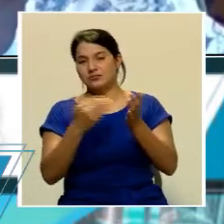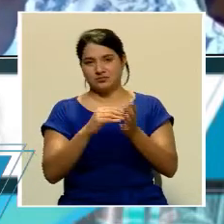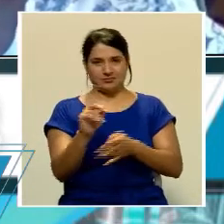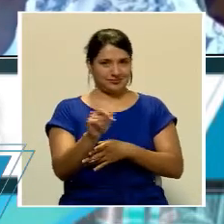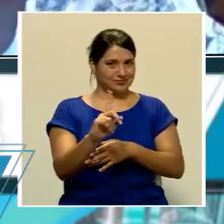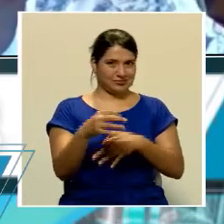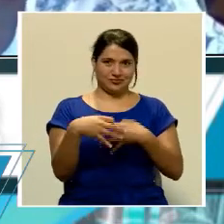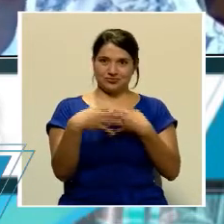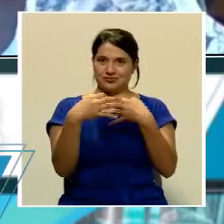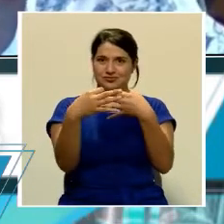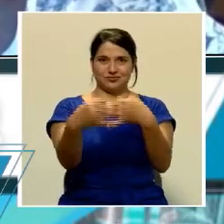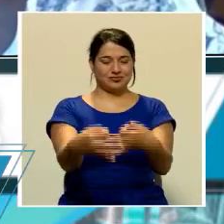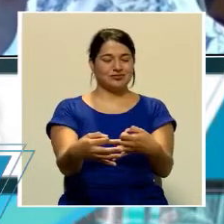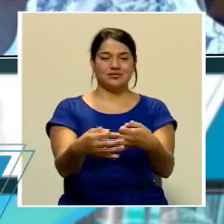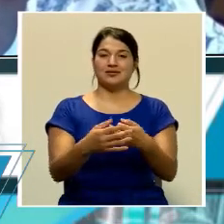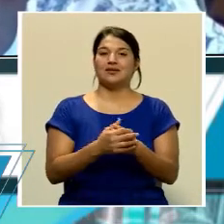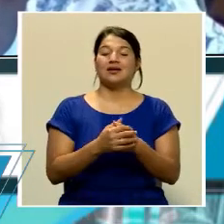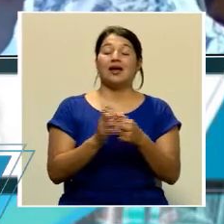Entonces, los